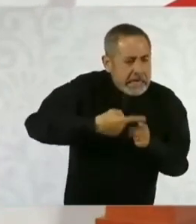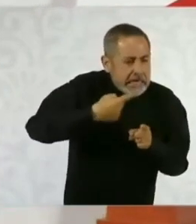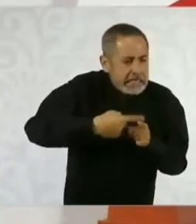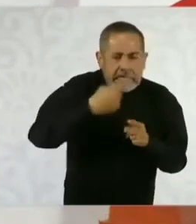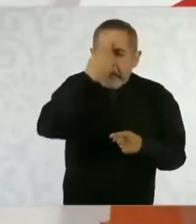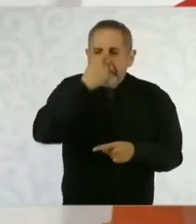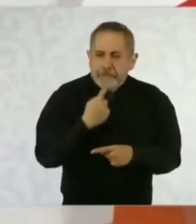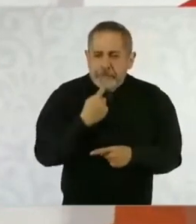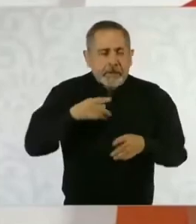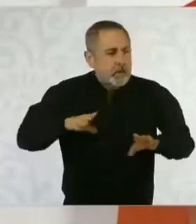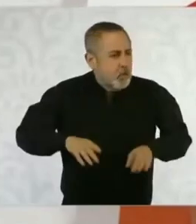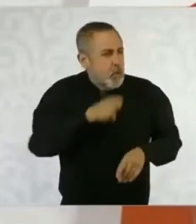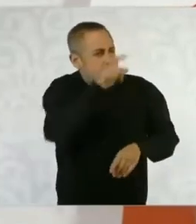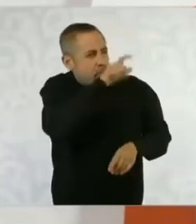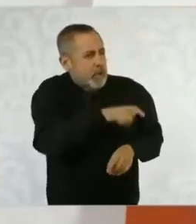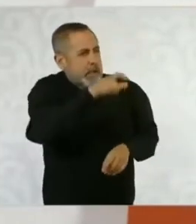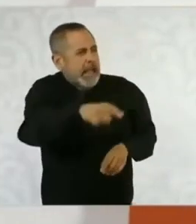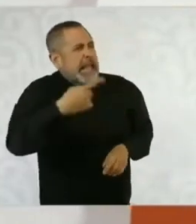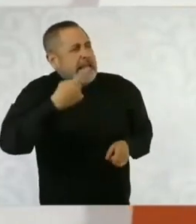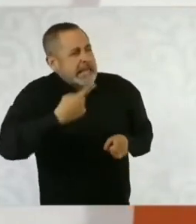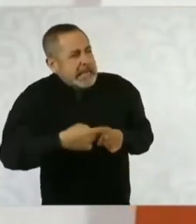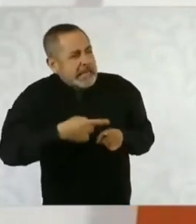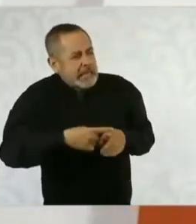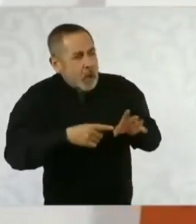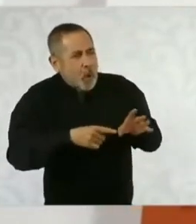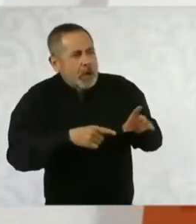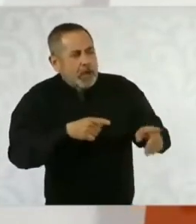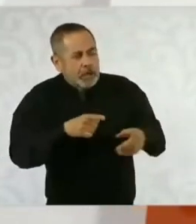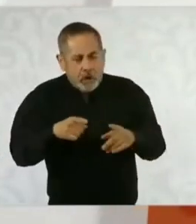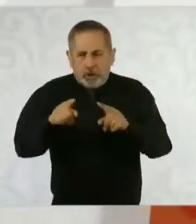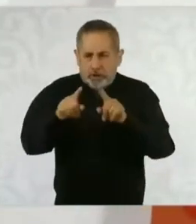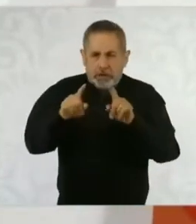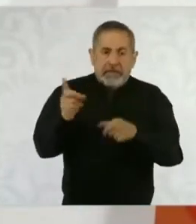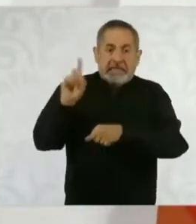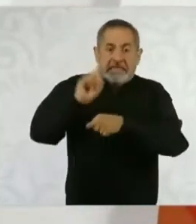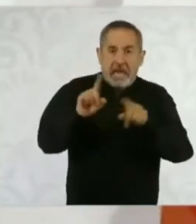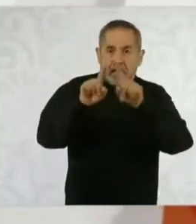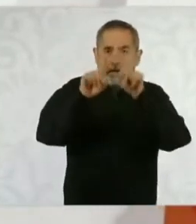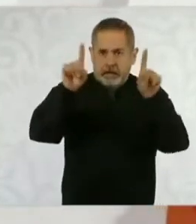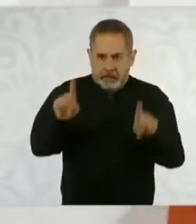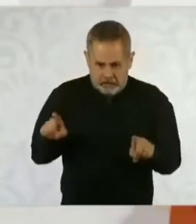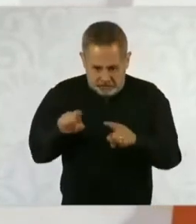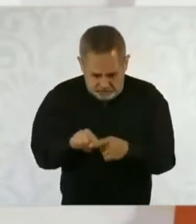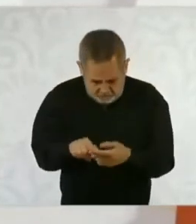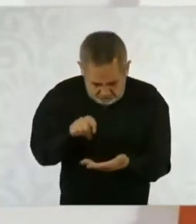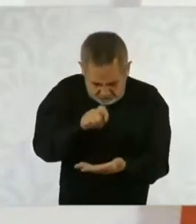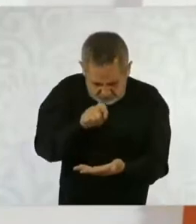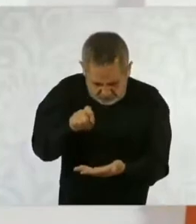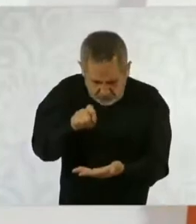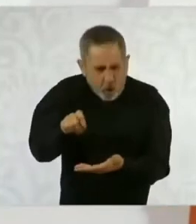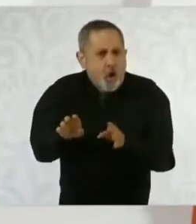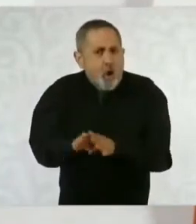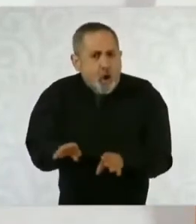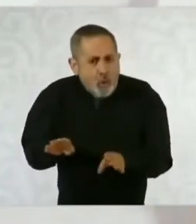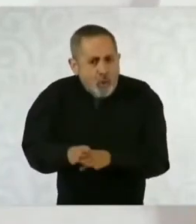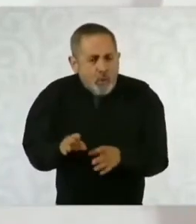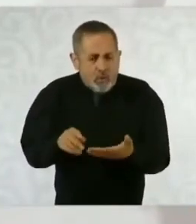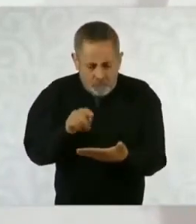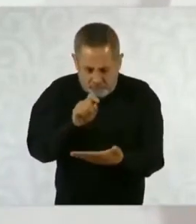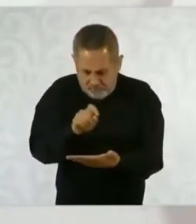va a votar, cómo se va a votar, cuáles son los recursos que se requieren y por